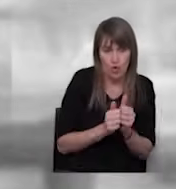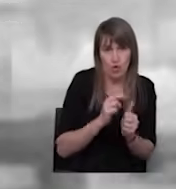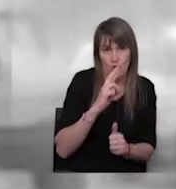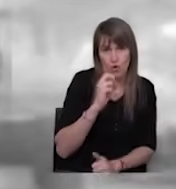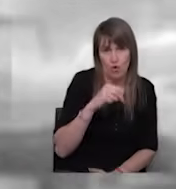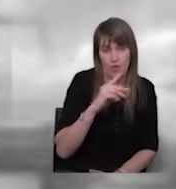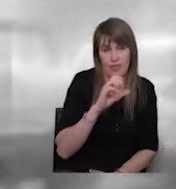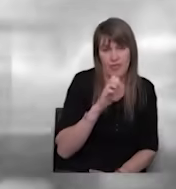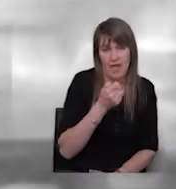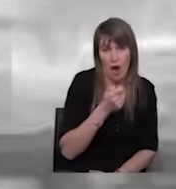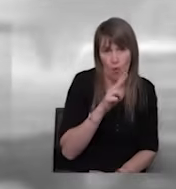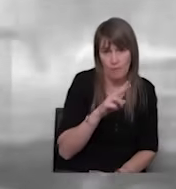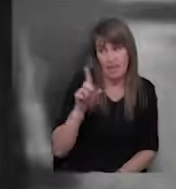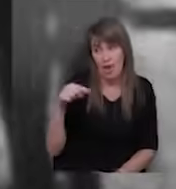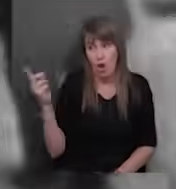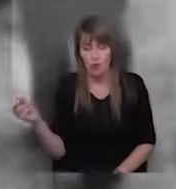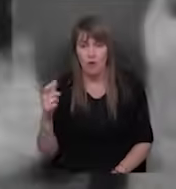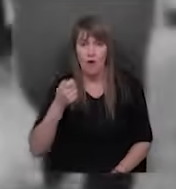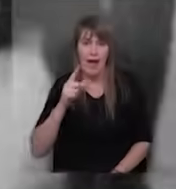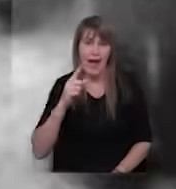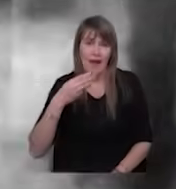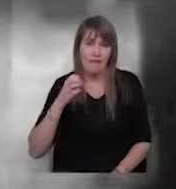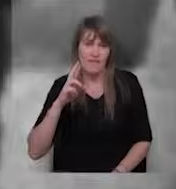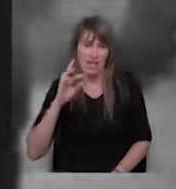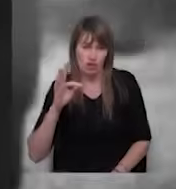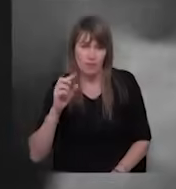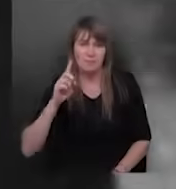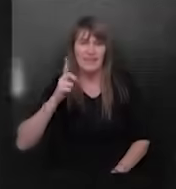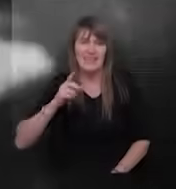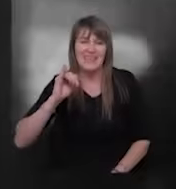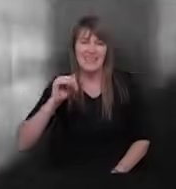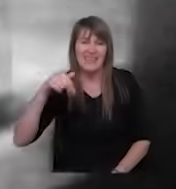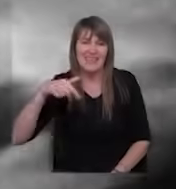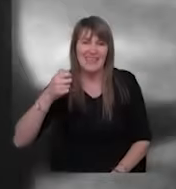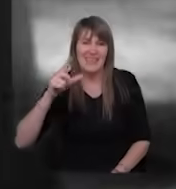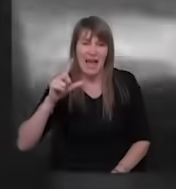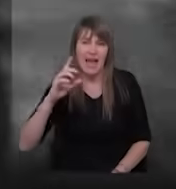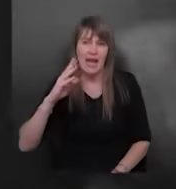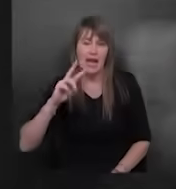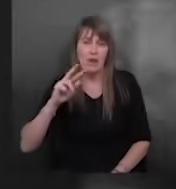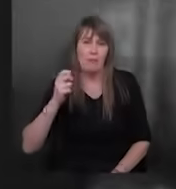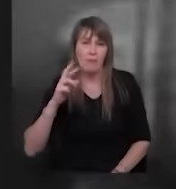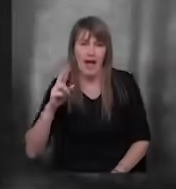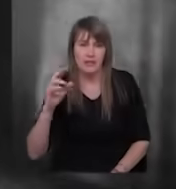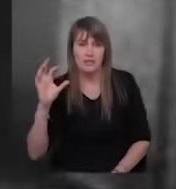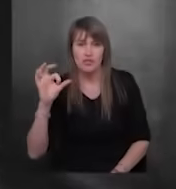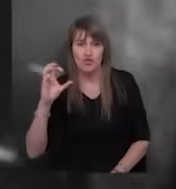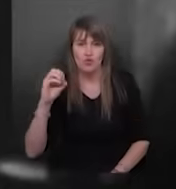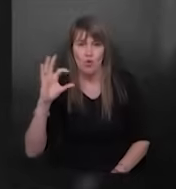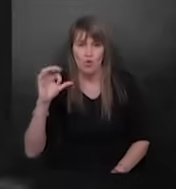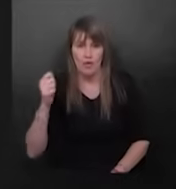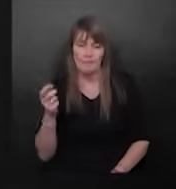en el otro de custodia viajaba Alberto Guinalbar, Sosa González y Hermán